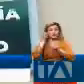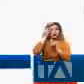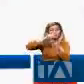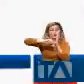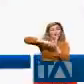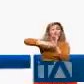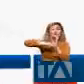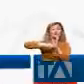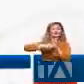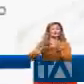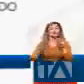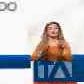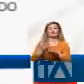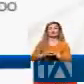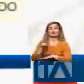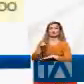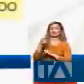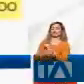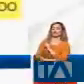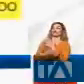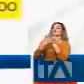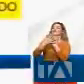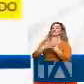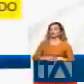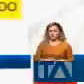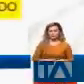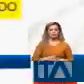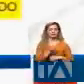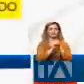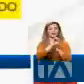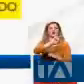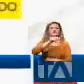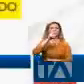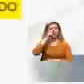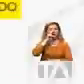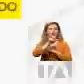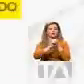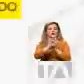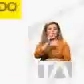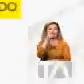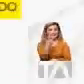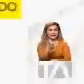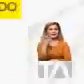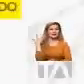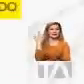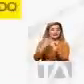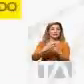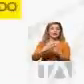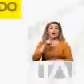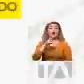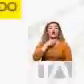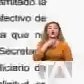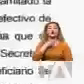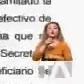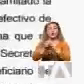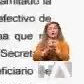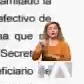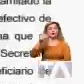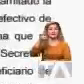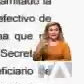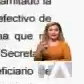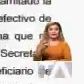informe de Contraloría, con indicios de responsabilidad penal, del periodo junio 2013 a agosto de ese mismo año, firmado por Carlos